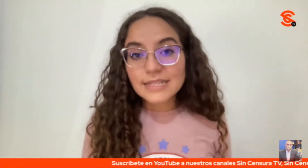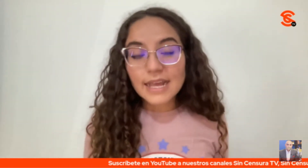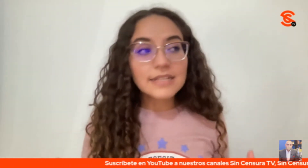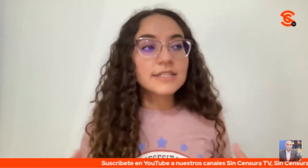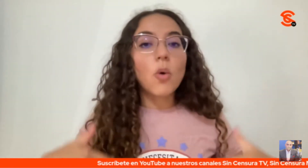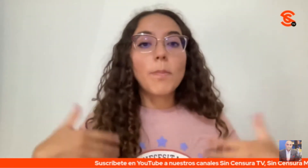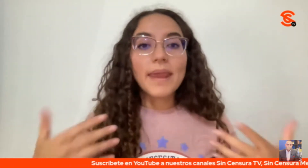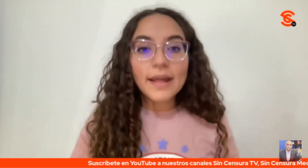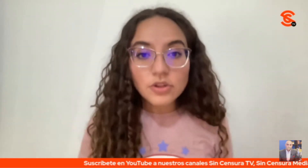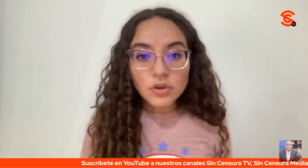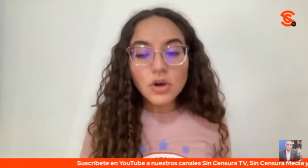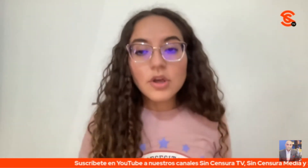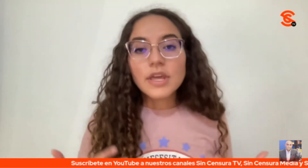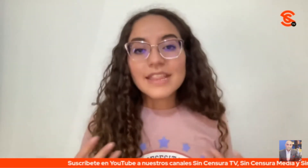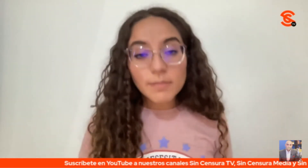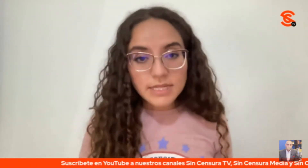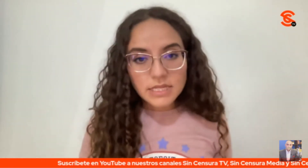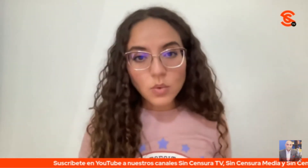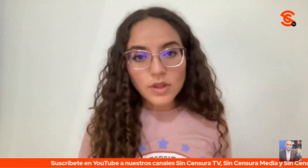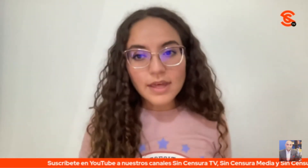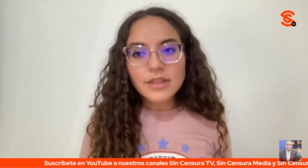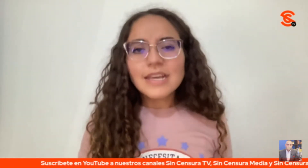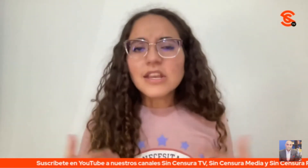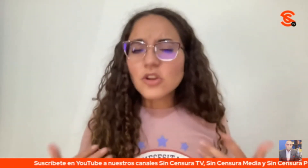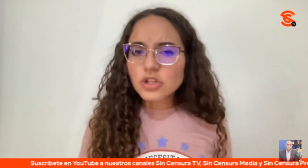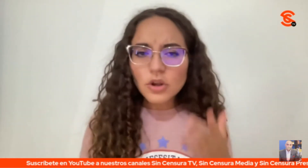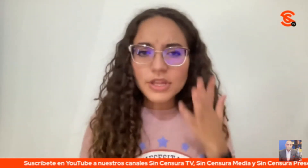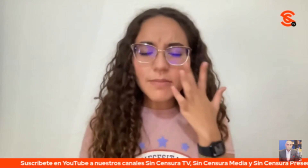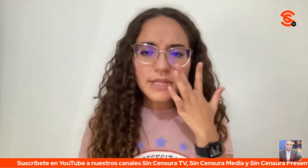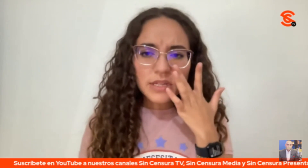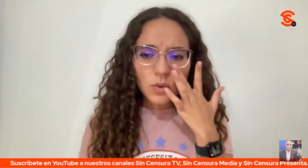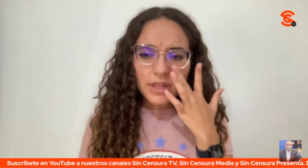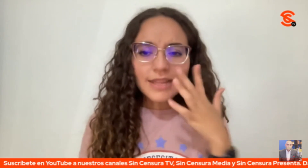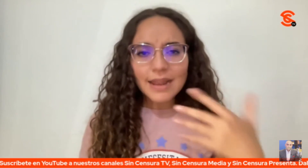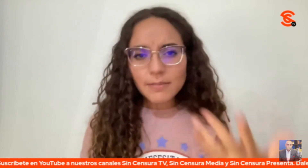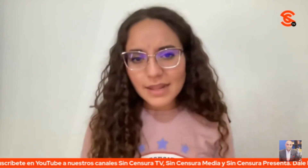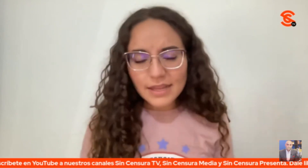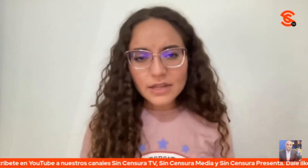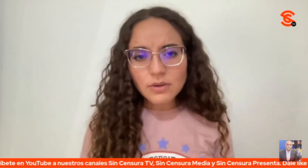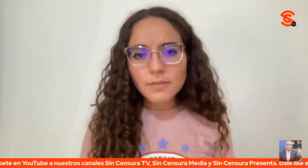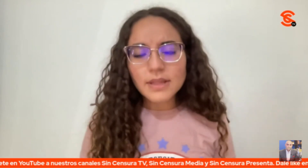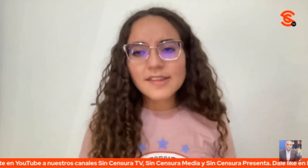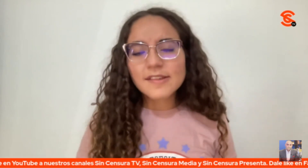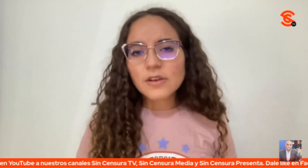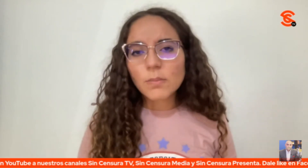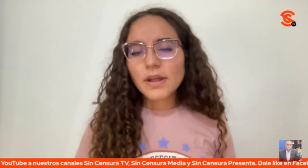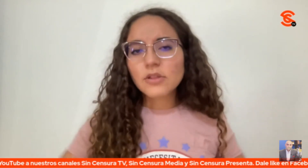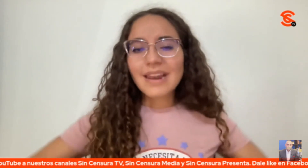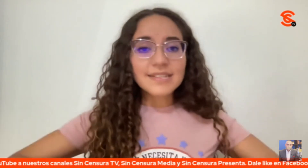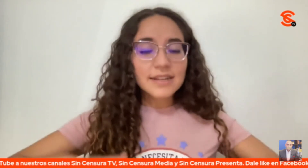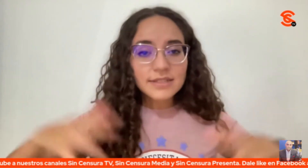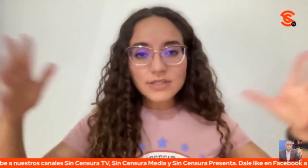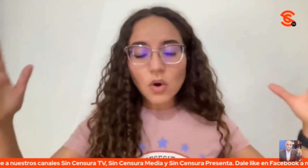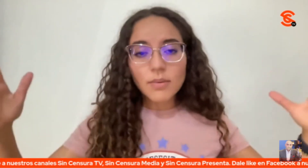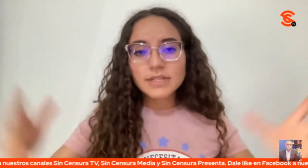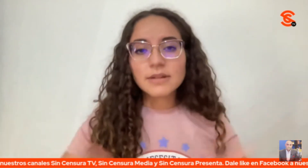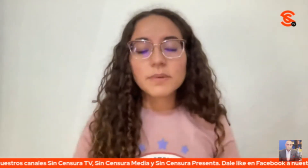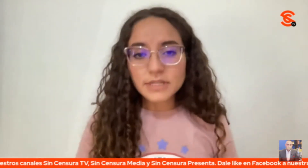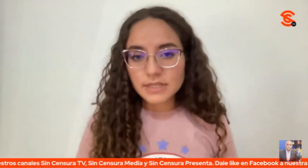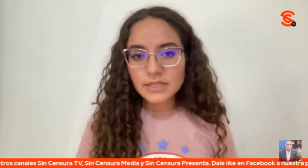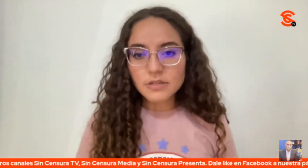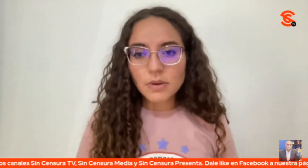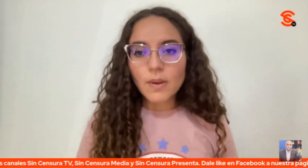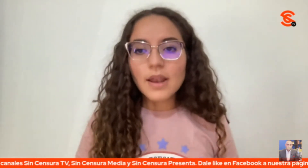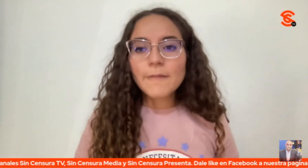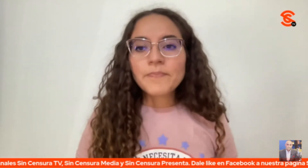pues en las calles, operando en temas de seguridad, y no solo en temas de seguridad, la militar actualmente se tiene operando las grandes obras